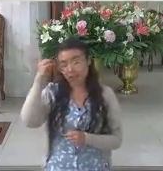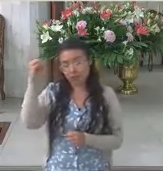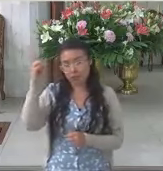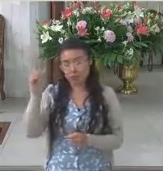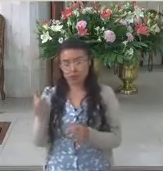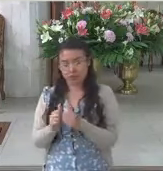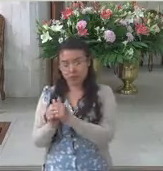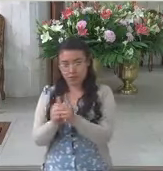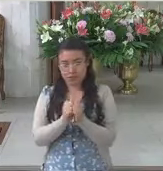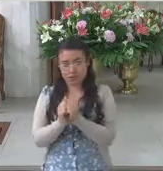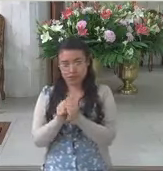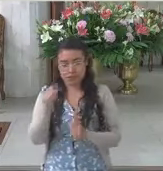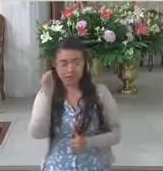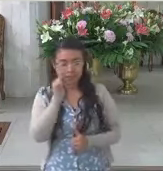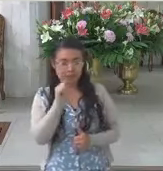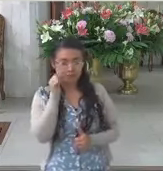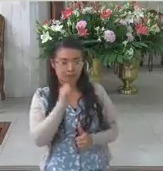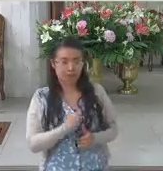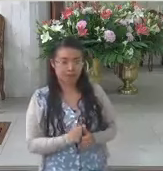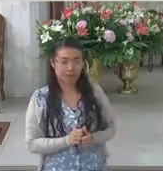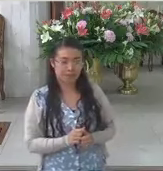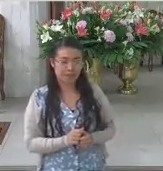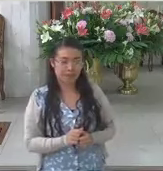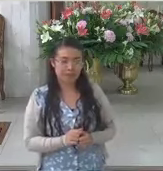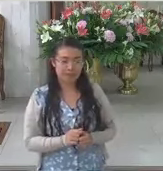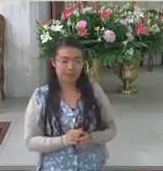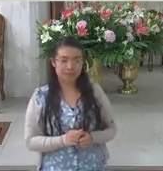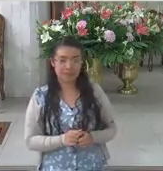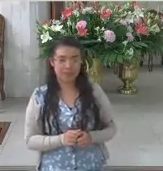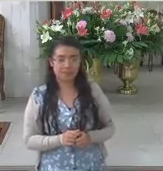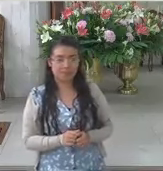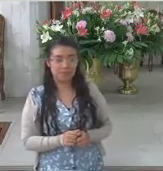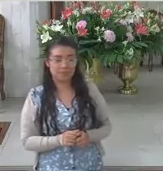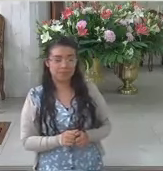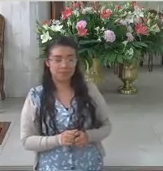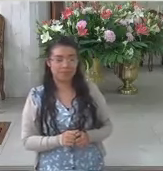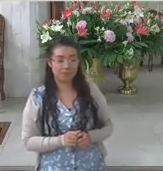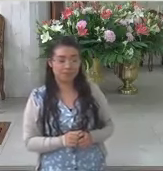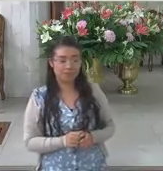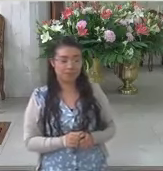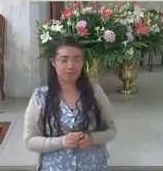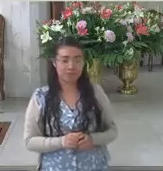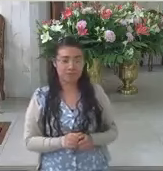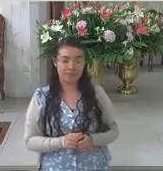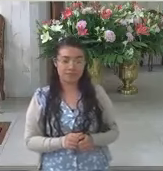am debemos calcular el costo de lo que